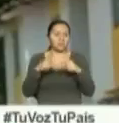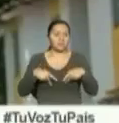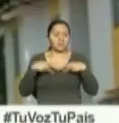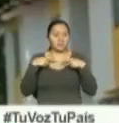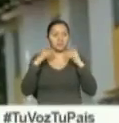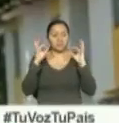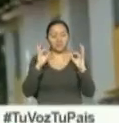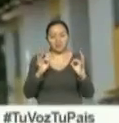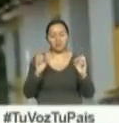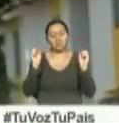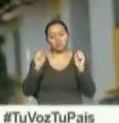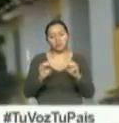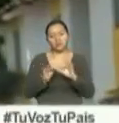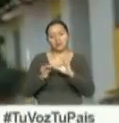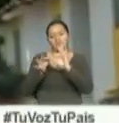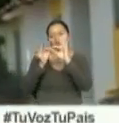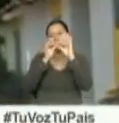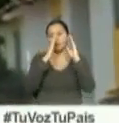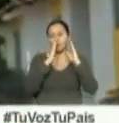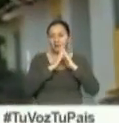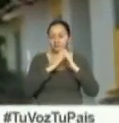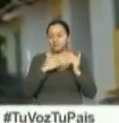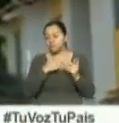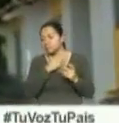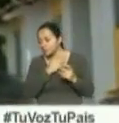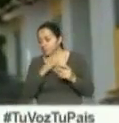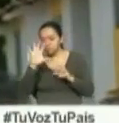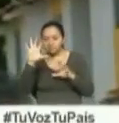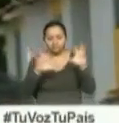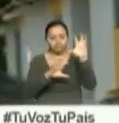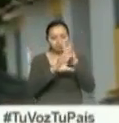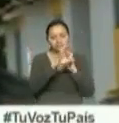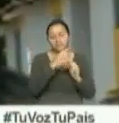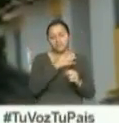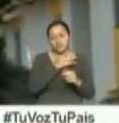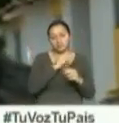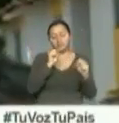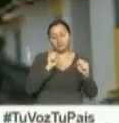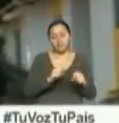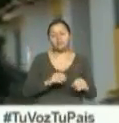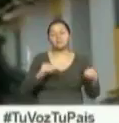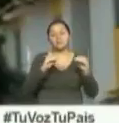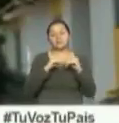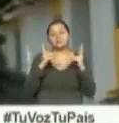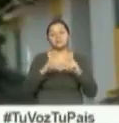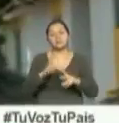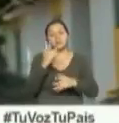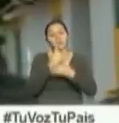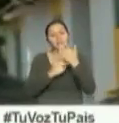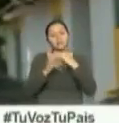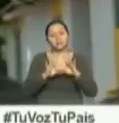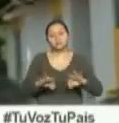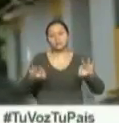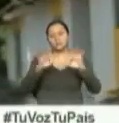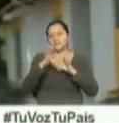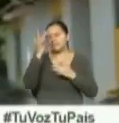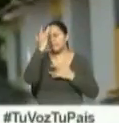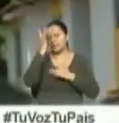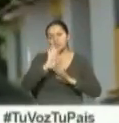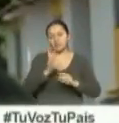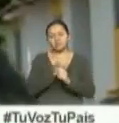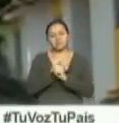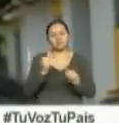podemos arreglar nuestra vivienda a nuestra manera. Más que todo, nuestros hijos están un poco